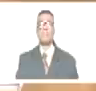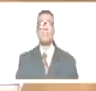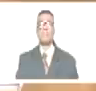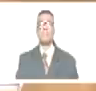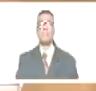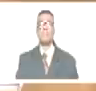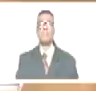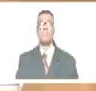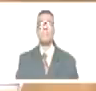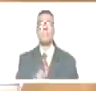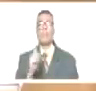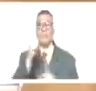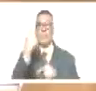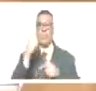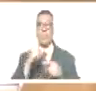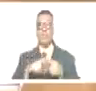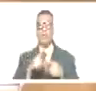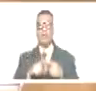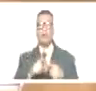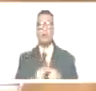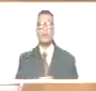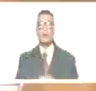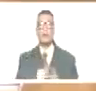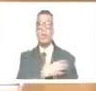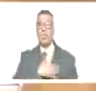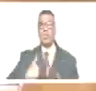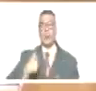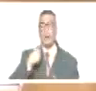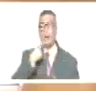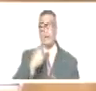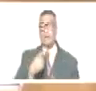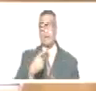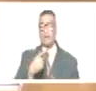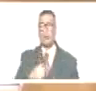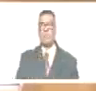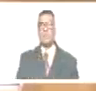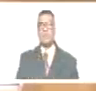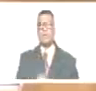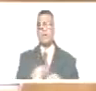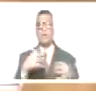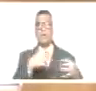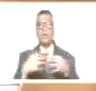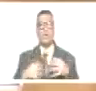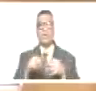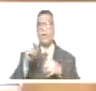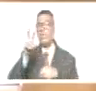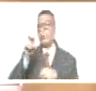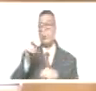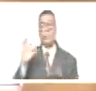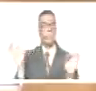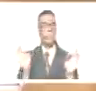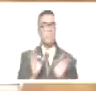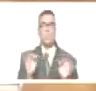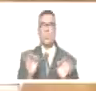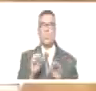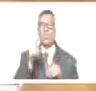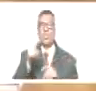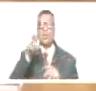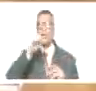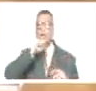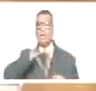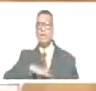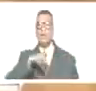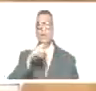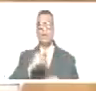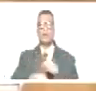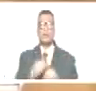Primero, quiero hacer referencia a que esto no es una batalla nueva, esto es una batalla histórica,